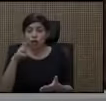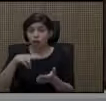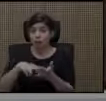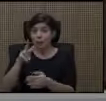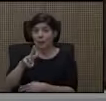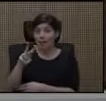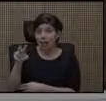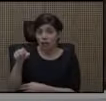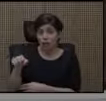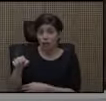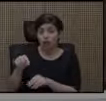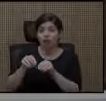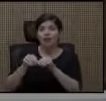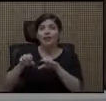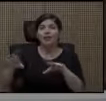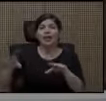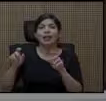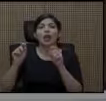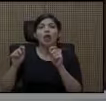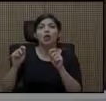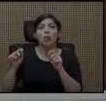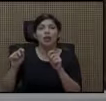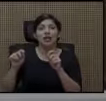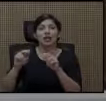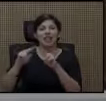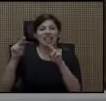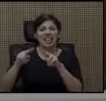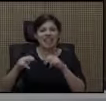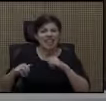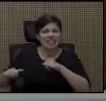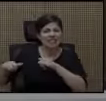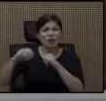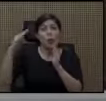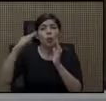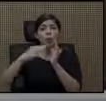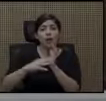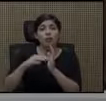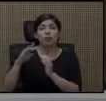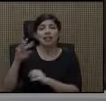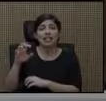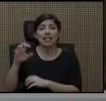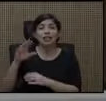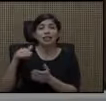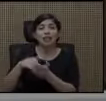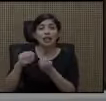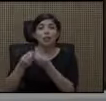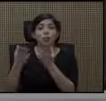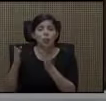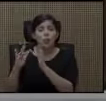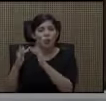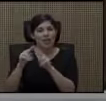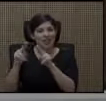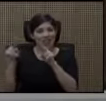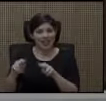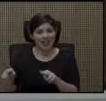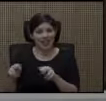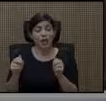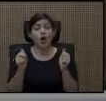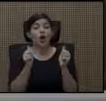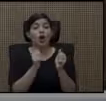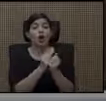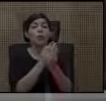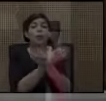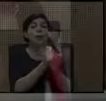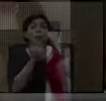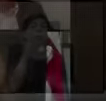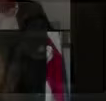una red educativa digital para los 4500 centros públicos del país y una sana transición democrática política